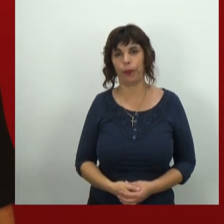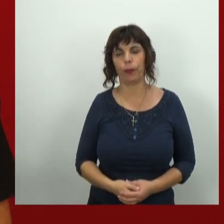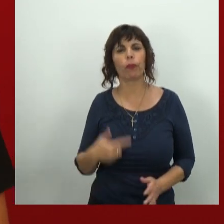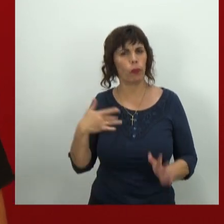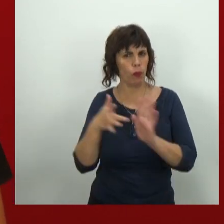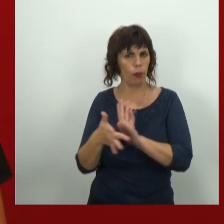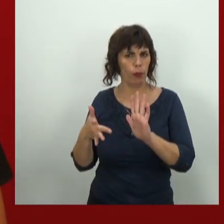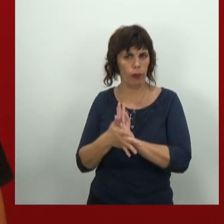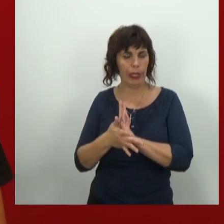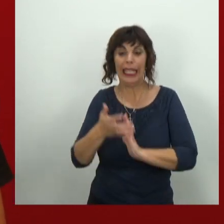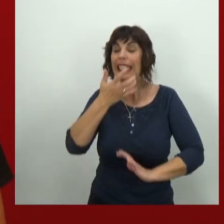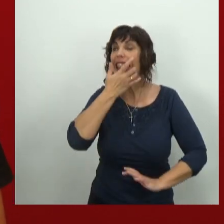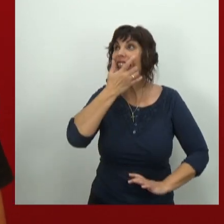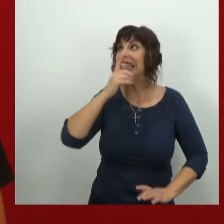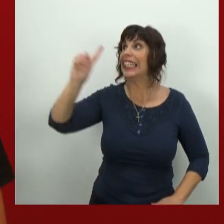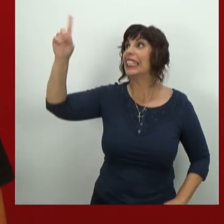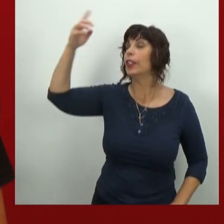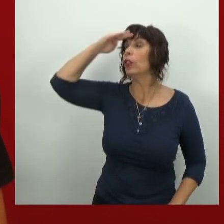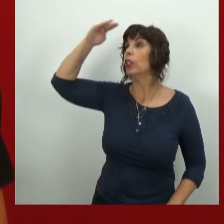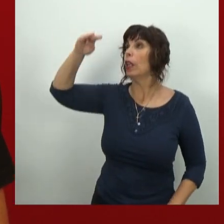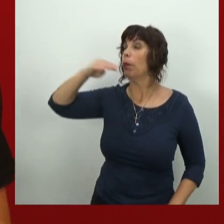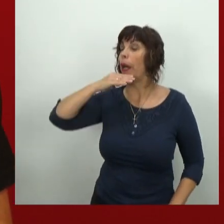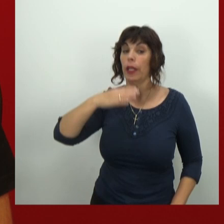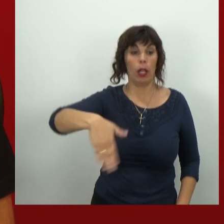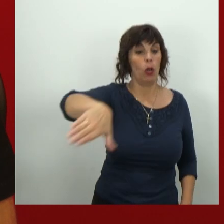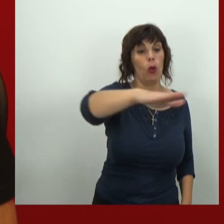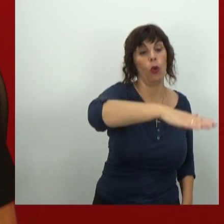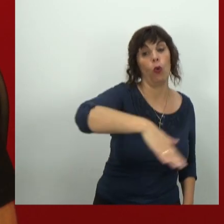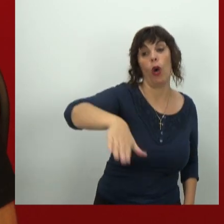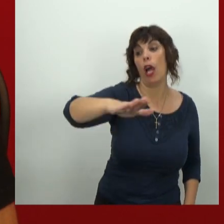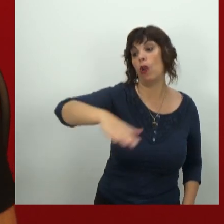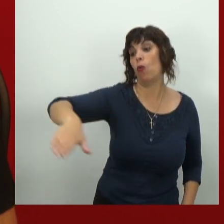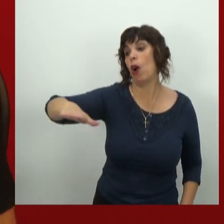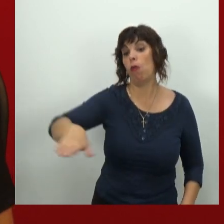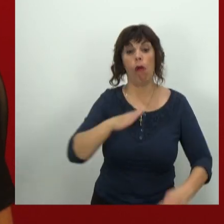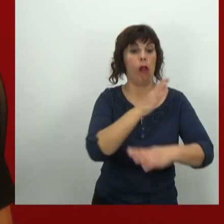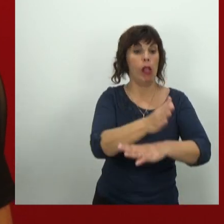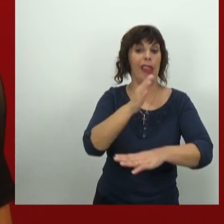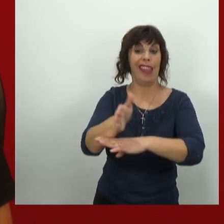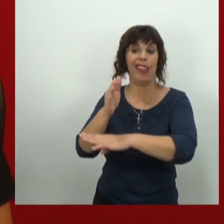Si el Padre es omnipresente, si el Hijo es omnipresente,